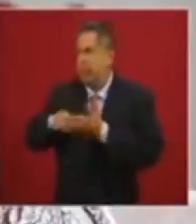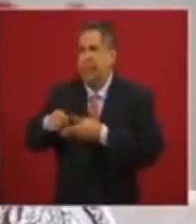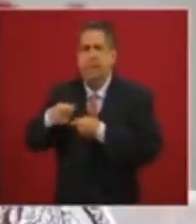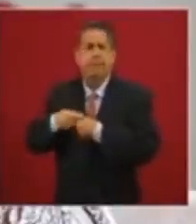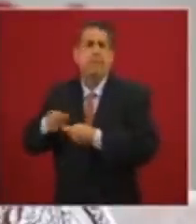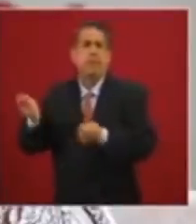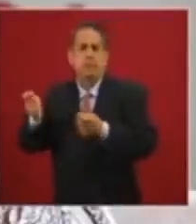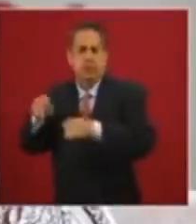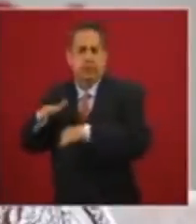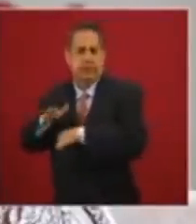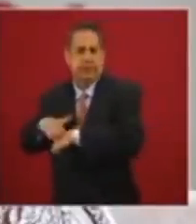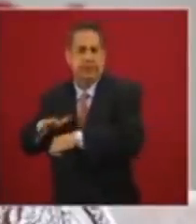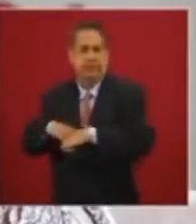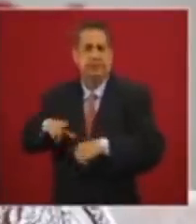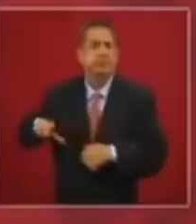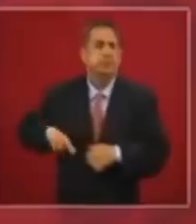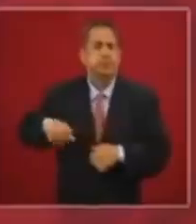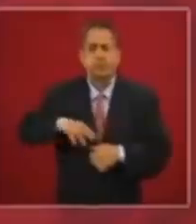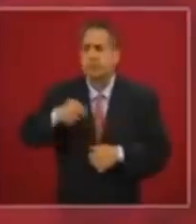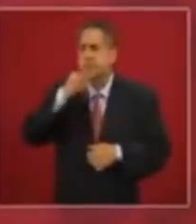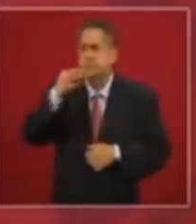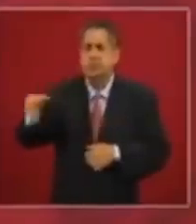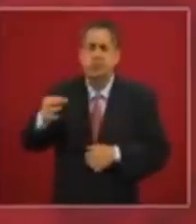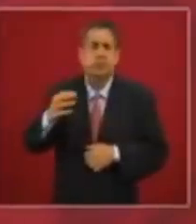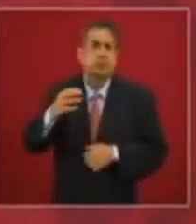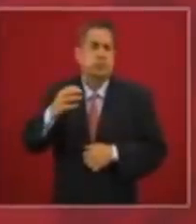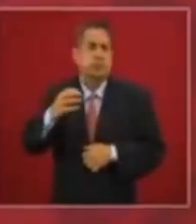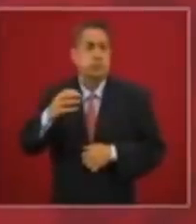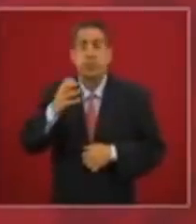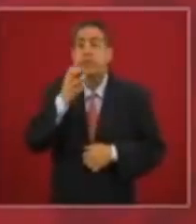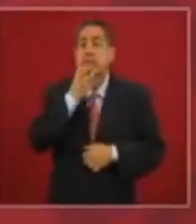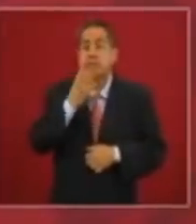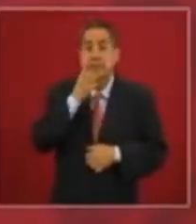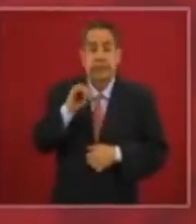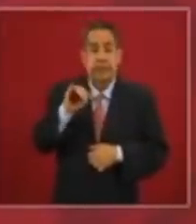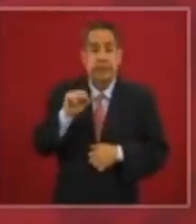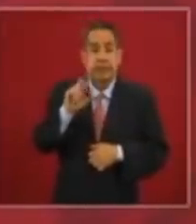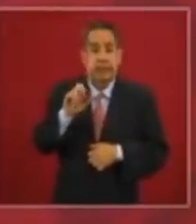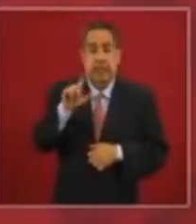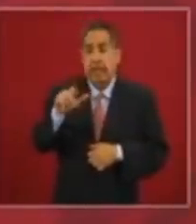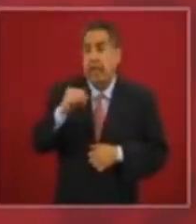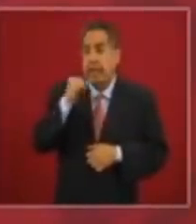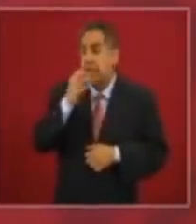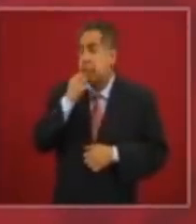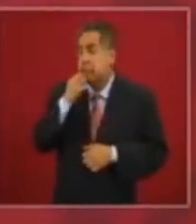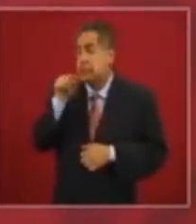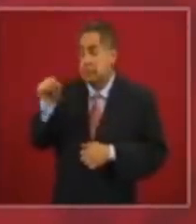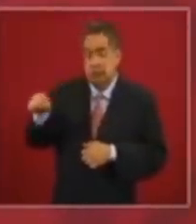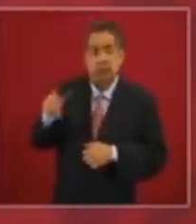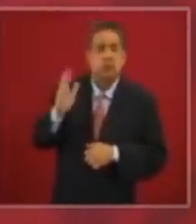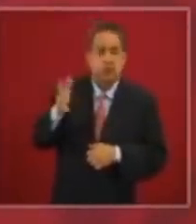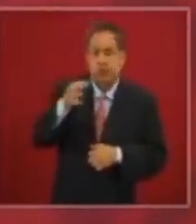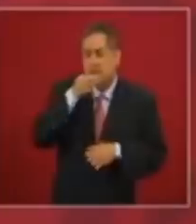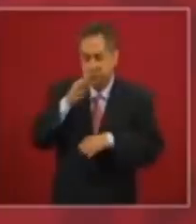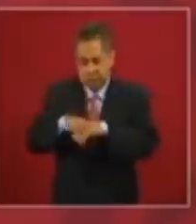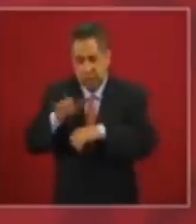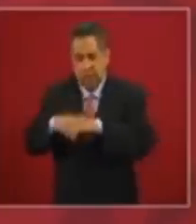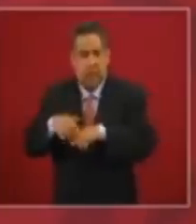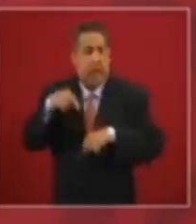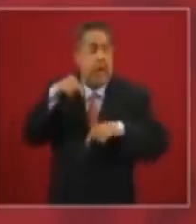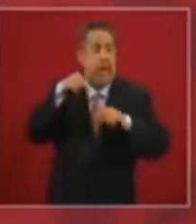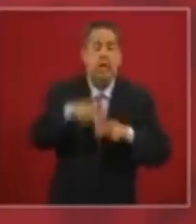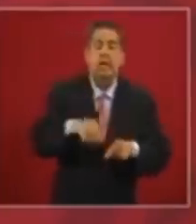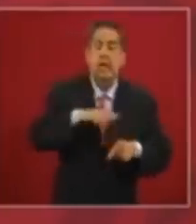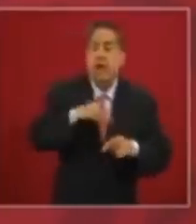aviso al gobierno de Israel de que se tiene orden